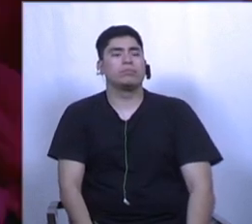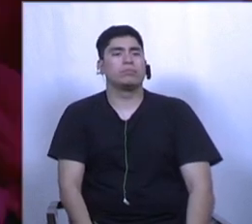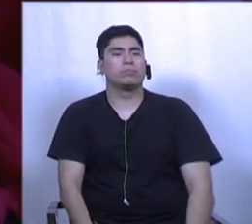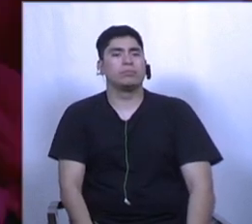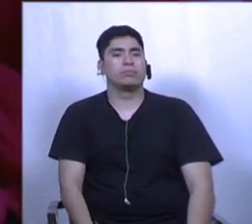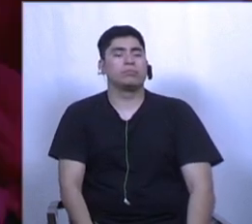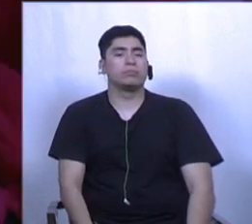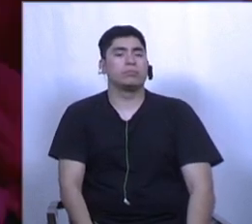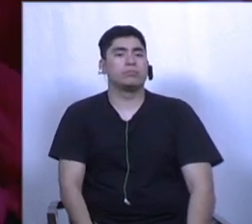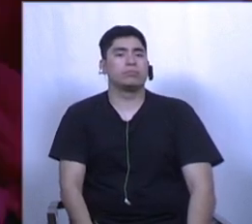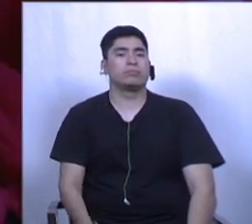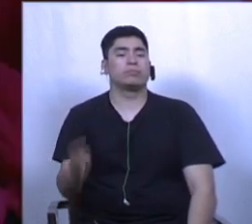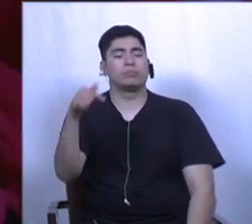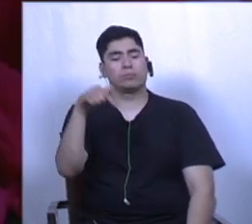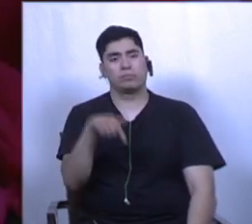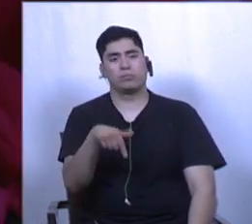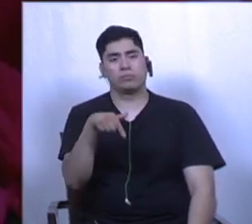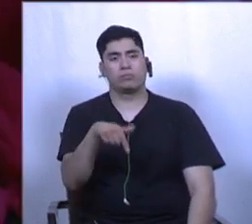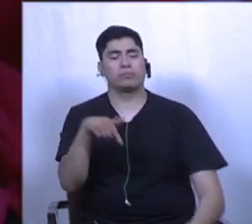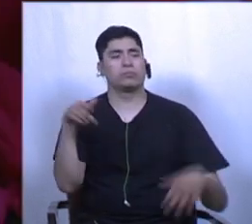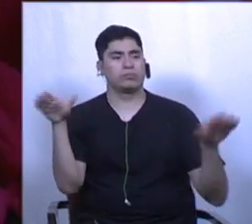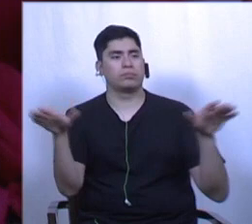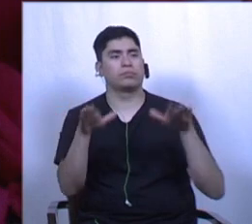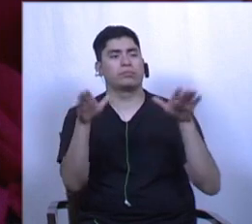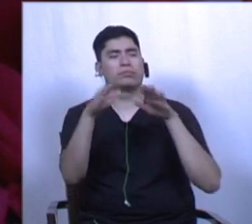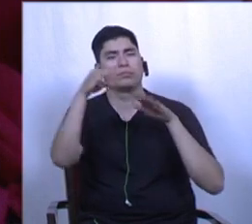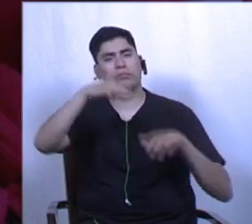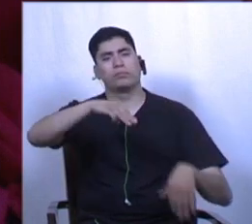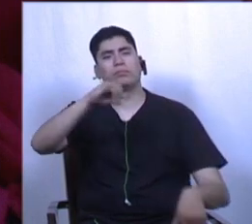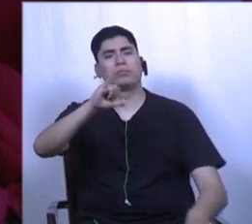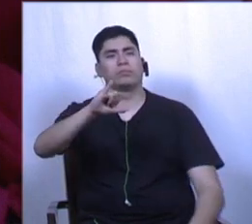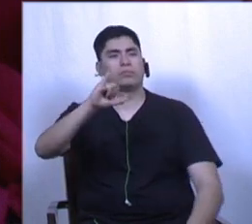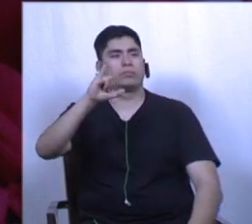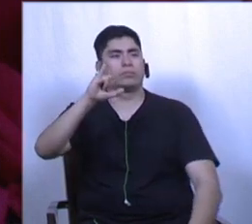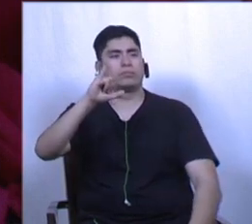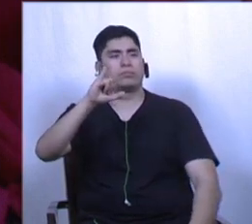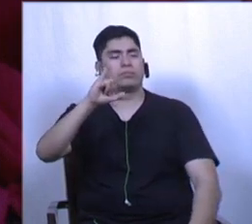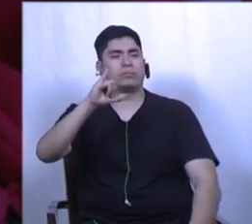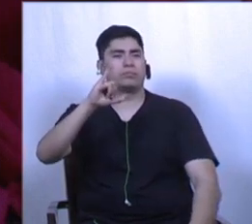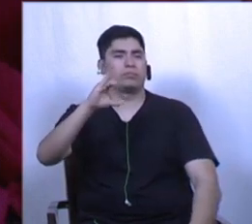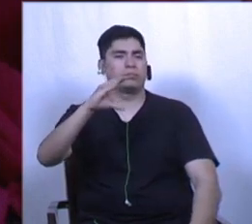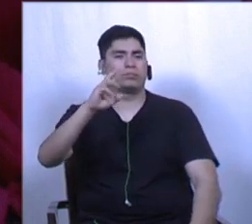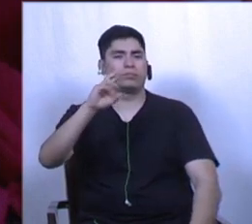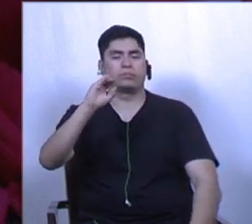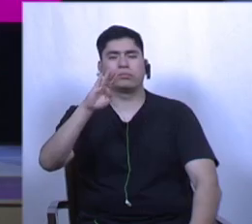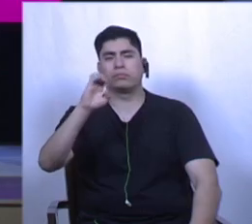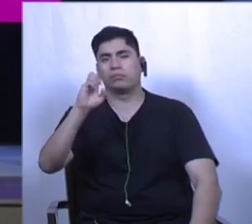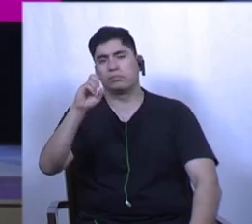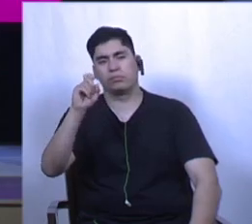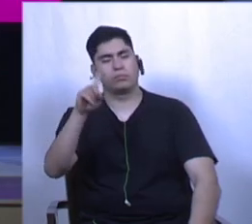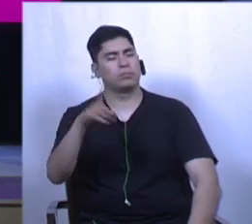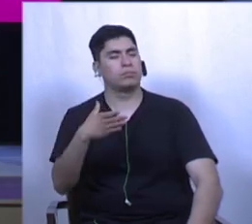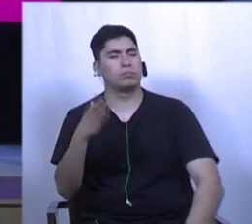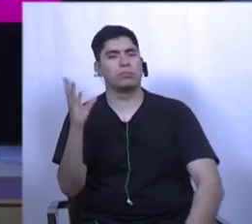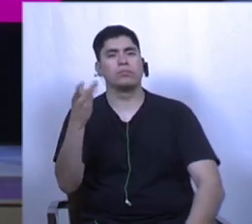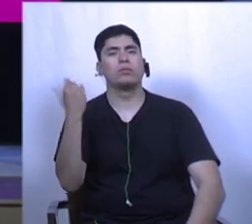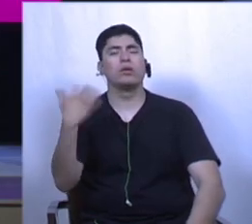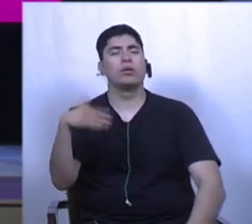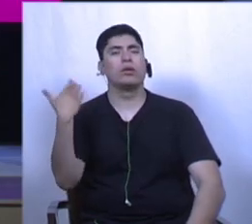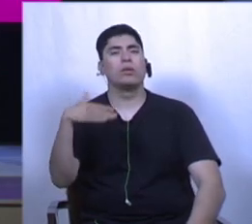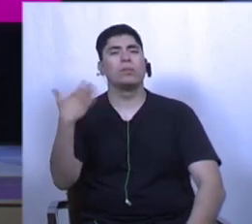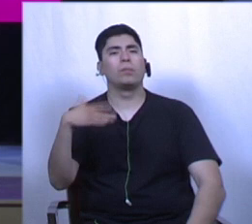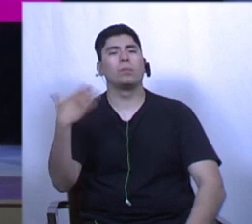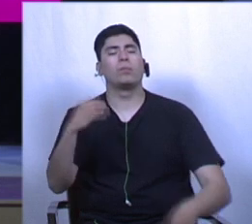y esto es producido y estimulado por los microbios. Esto es tremendamente importante en varias